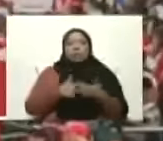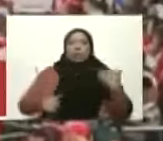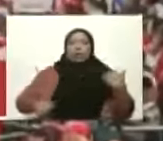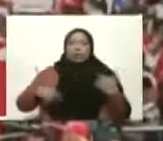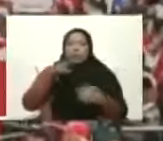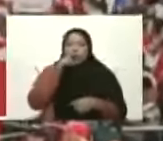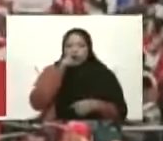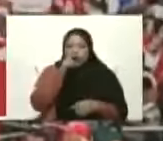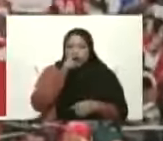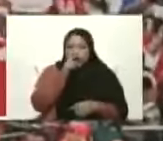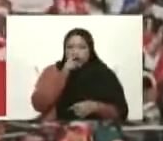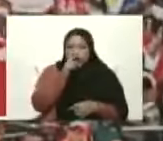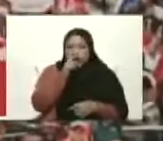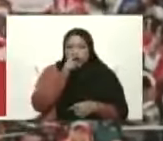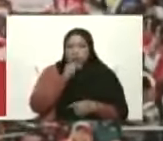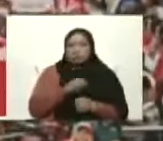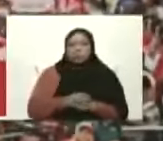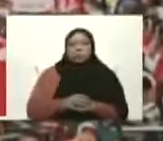Maduro Moros.